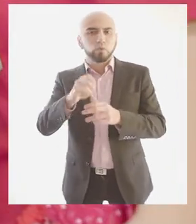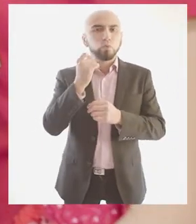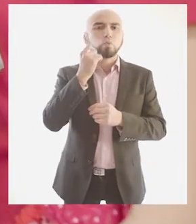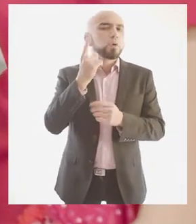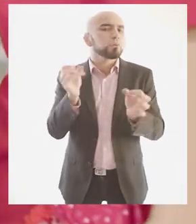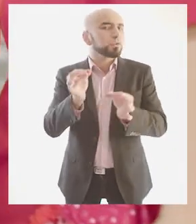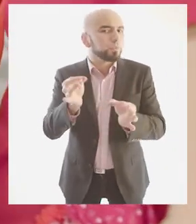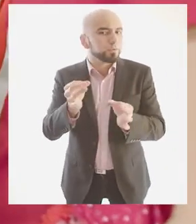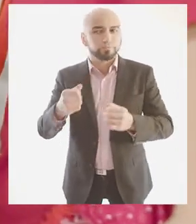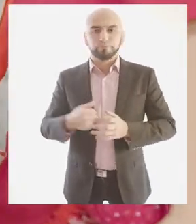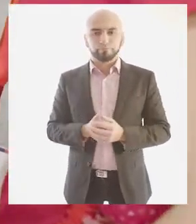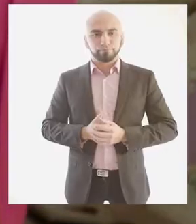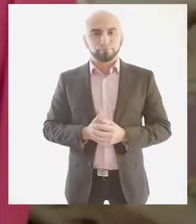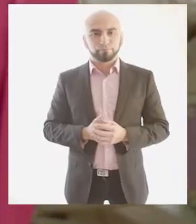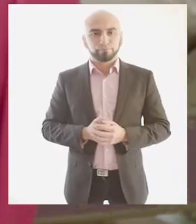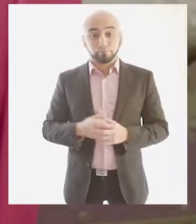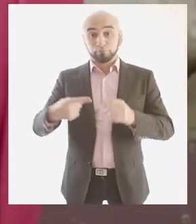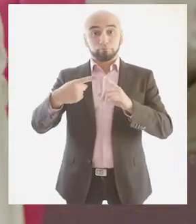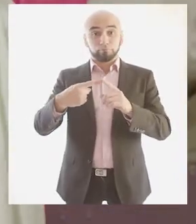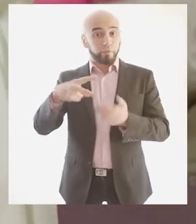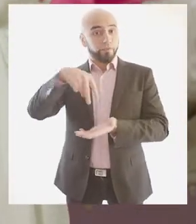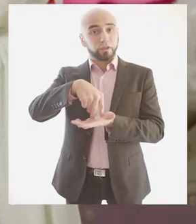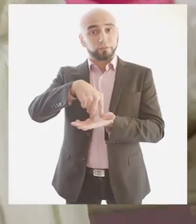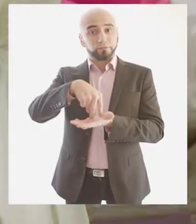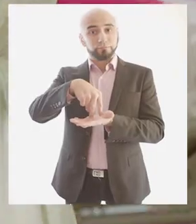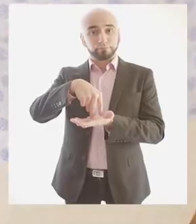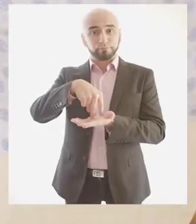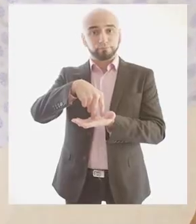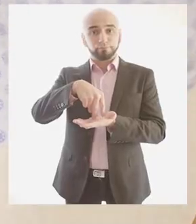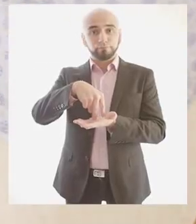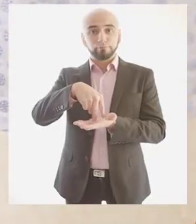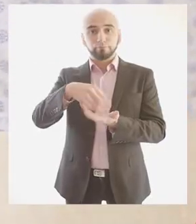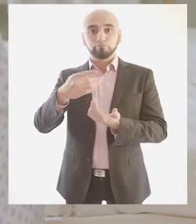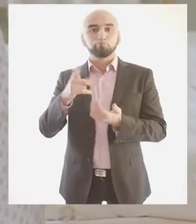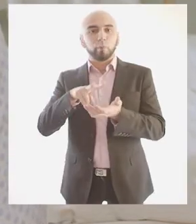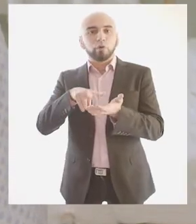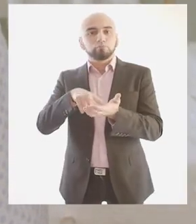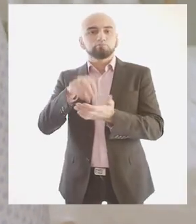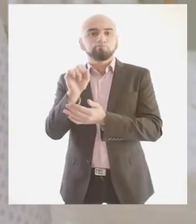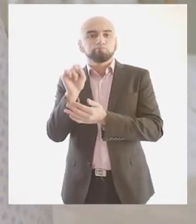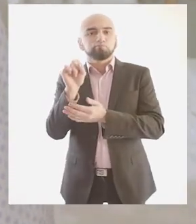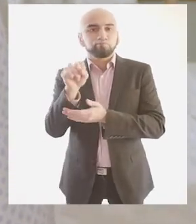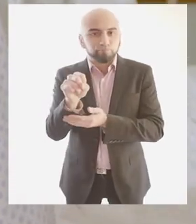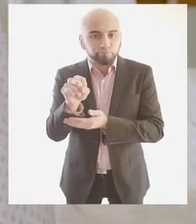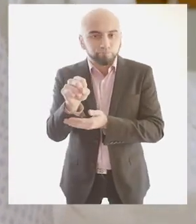se recomiendan las siguientes. Posiciones verticales. Posiciones inclinadas hacia